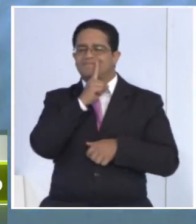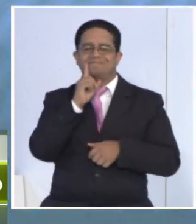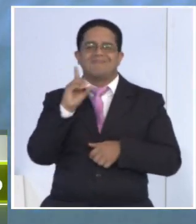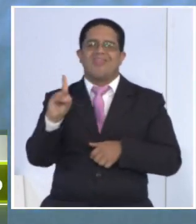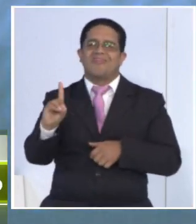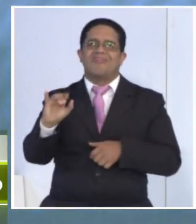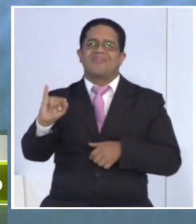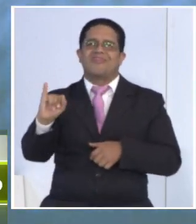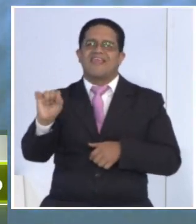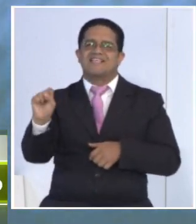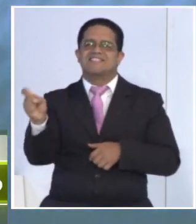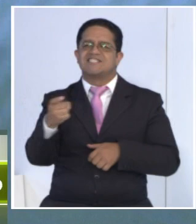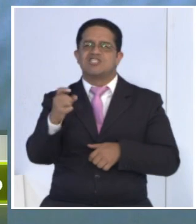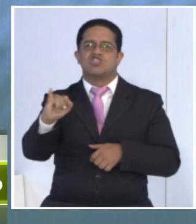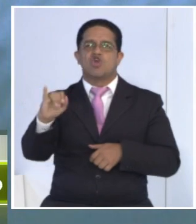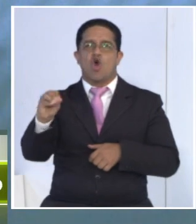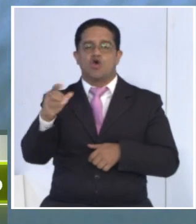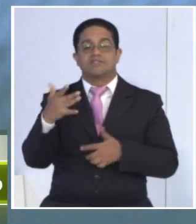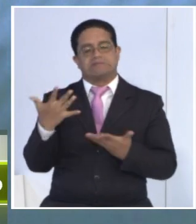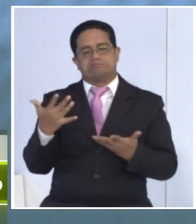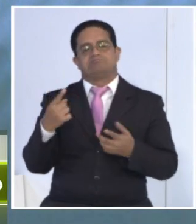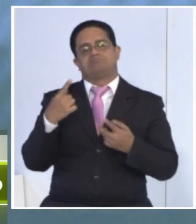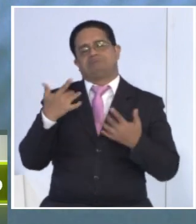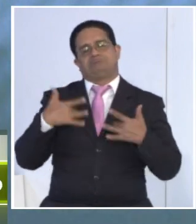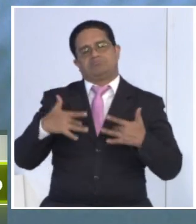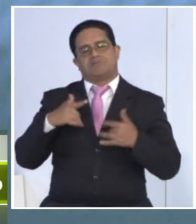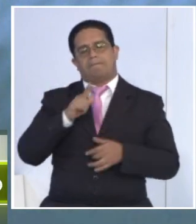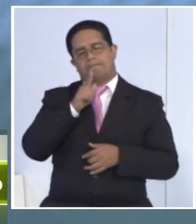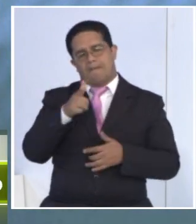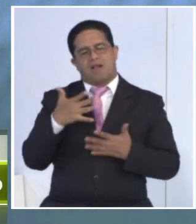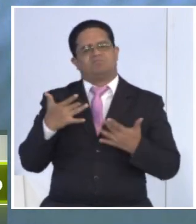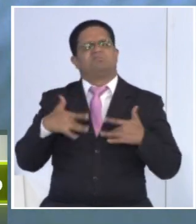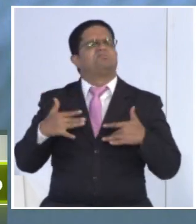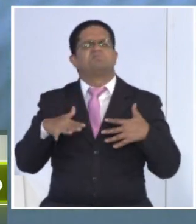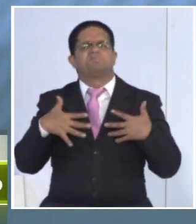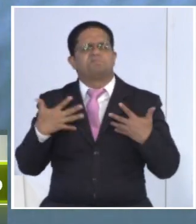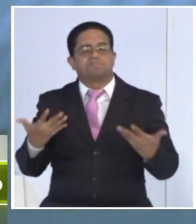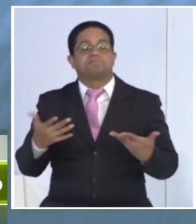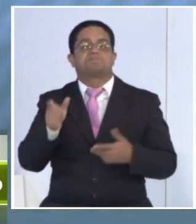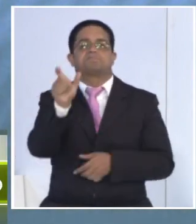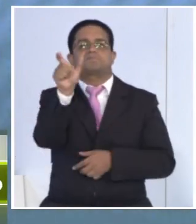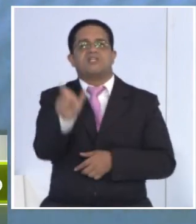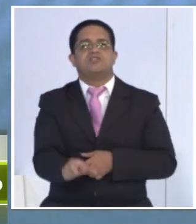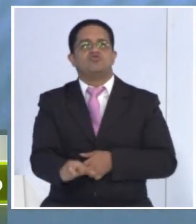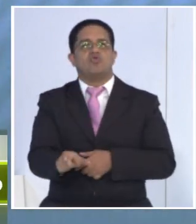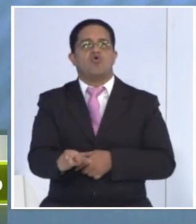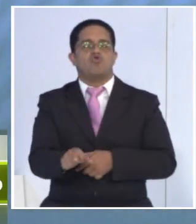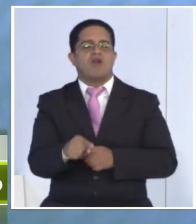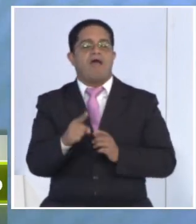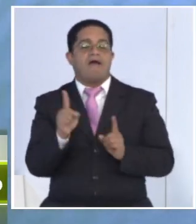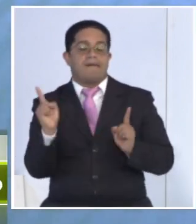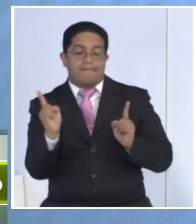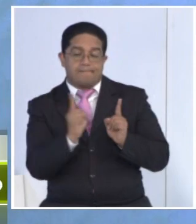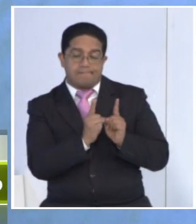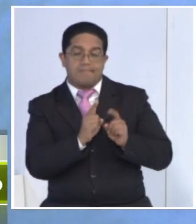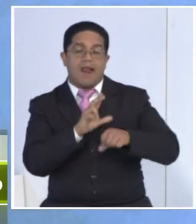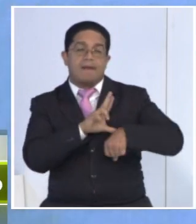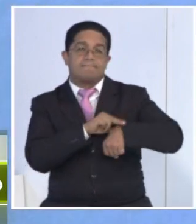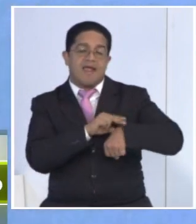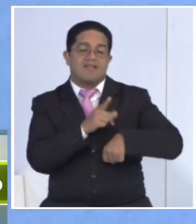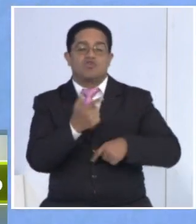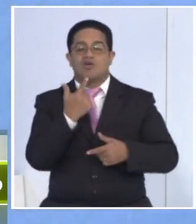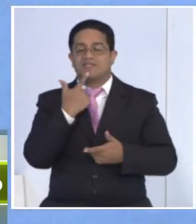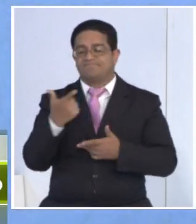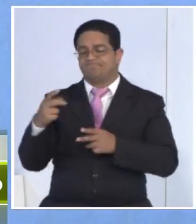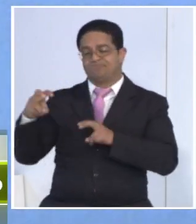va acompañado con una serie de síntomas. ¿Cuáles son esos síntomas? Es aquel paciente que llega a la consulta y se